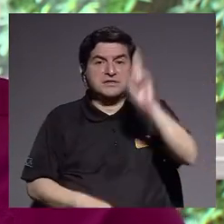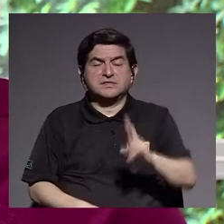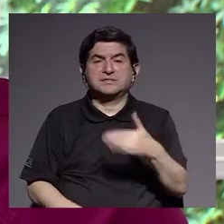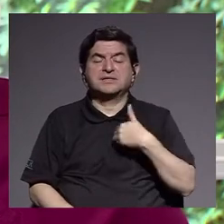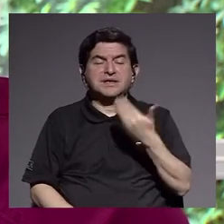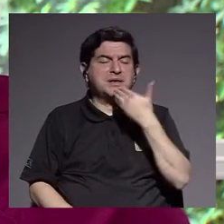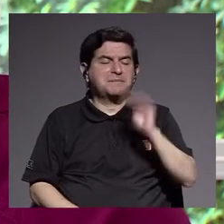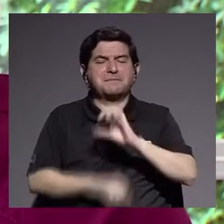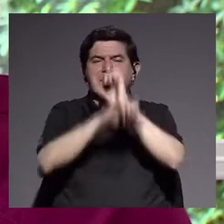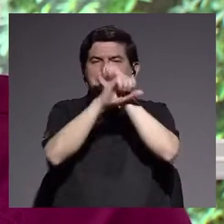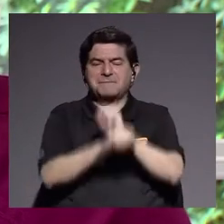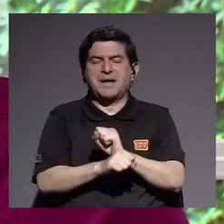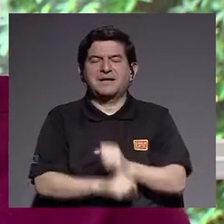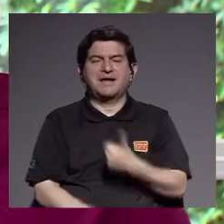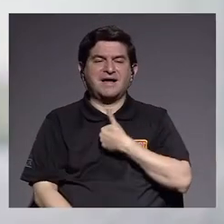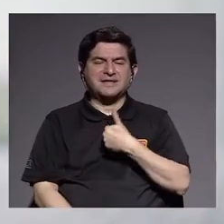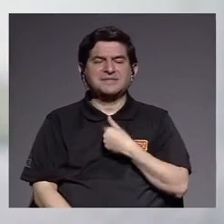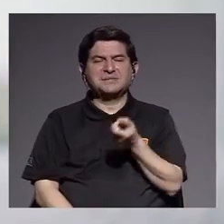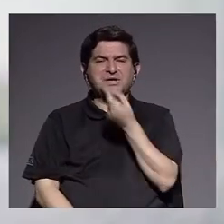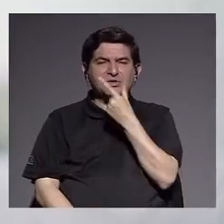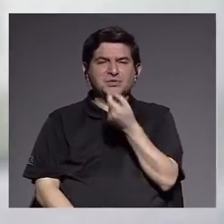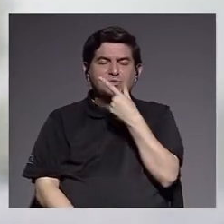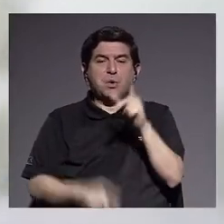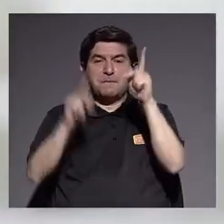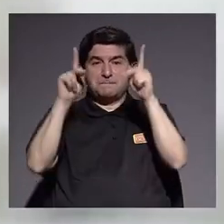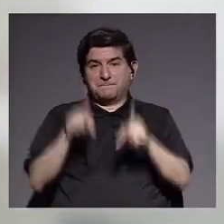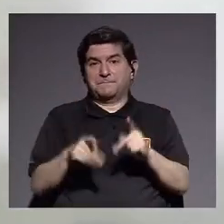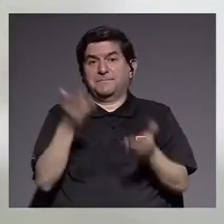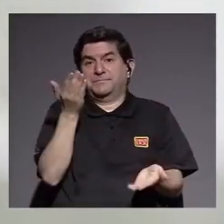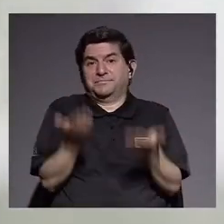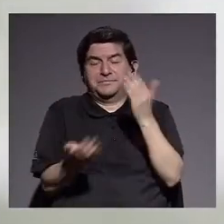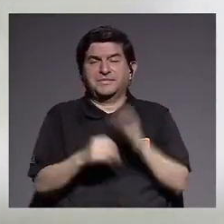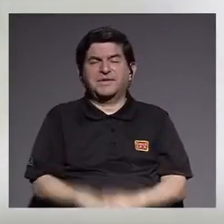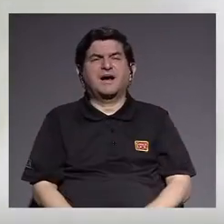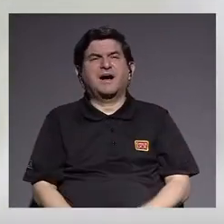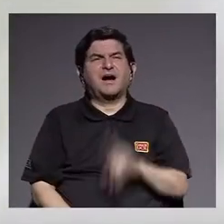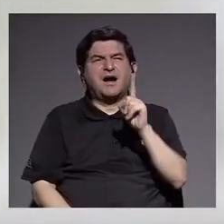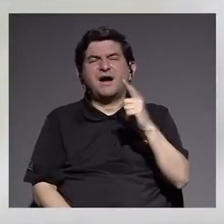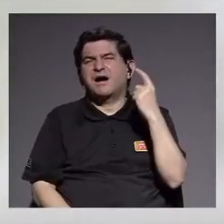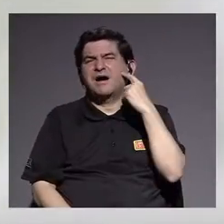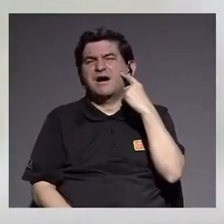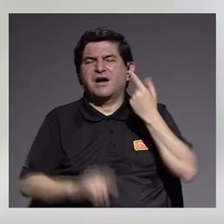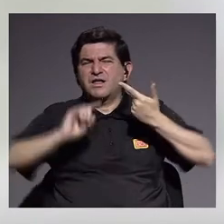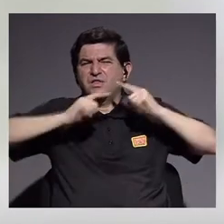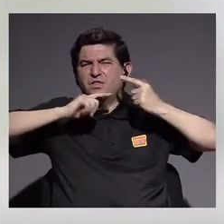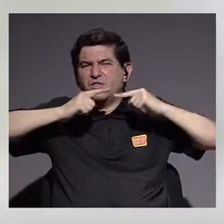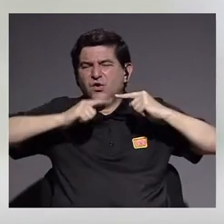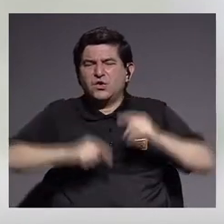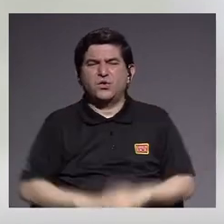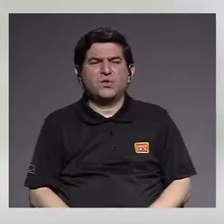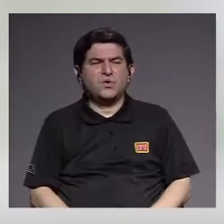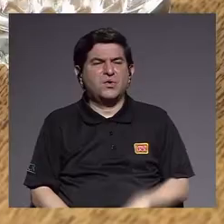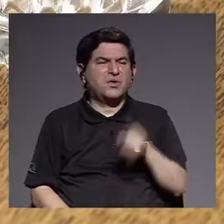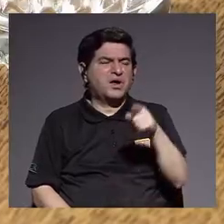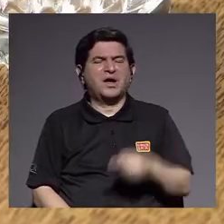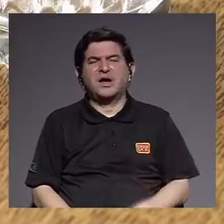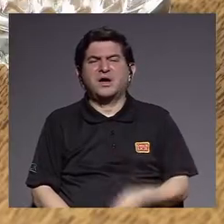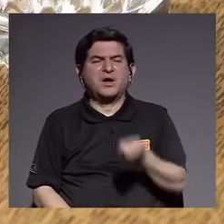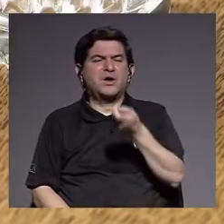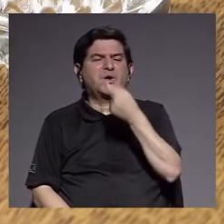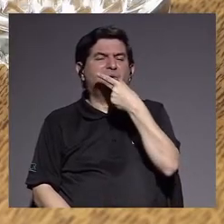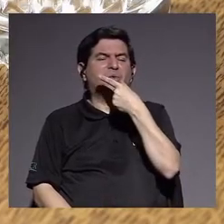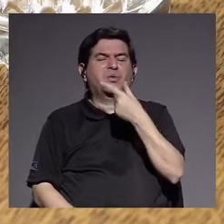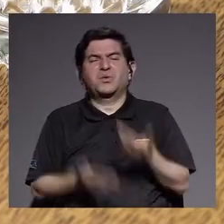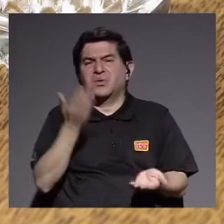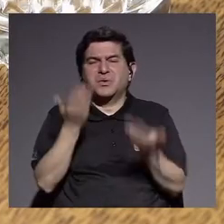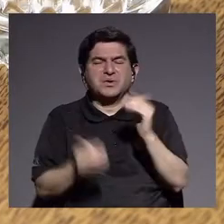y en guasave que tenemos la mala costumbre de automedicarse entonces el paciente por ejemplo le devolvió alguna muela y se tomó una acción propia